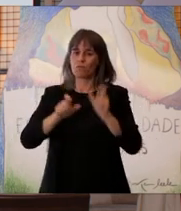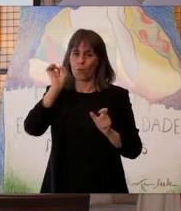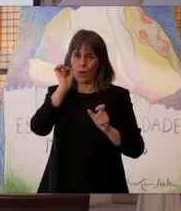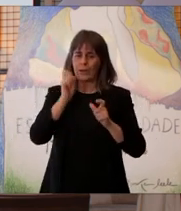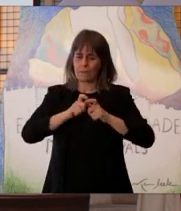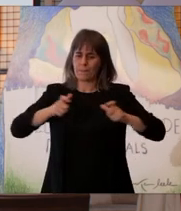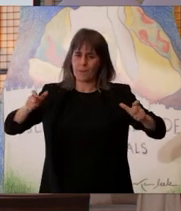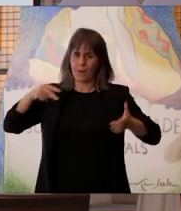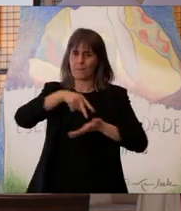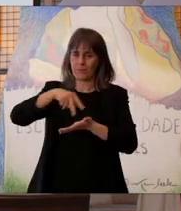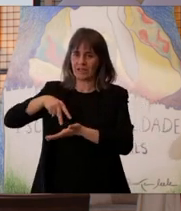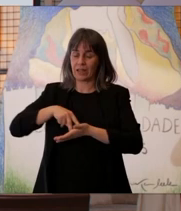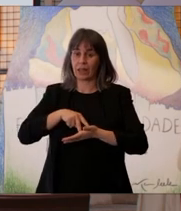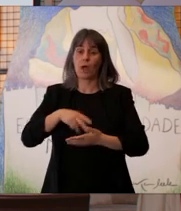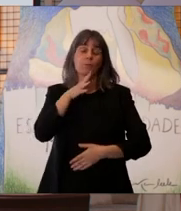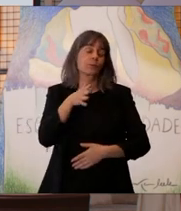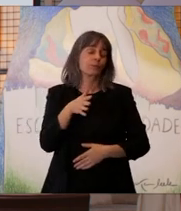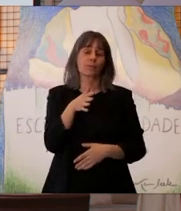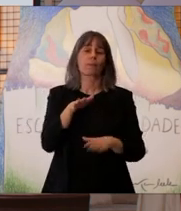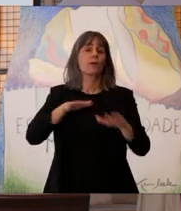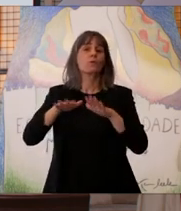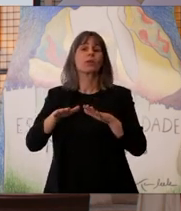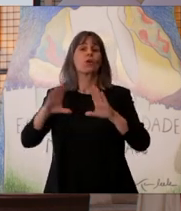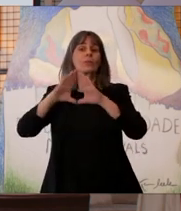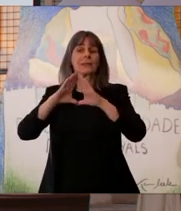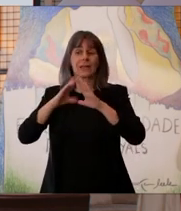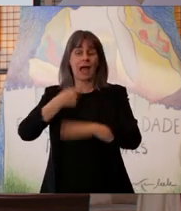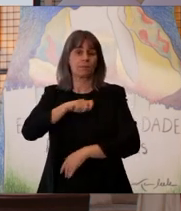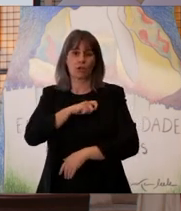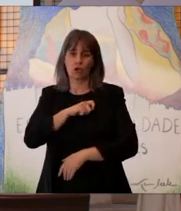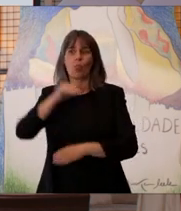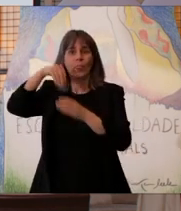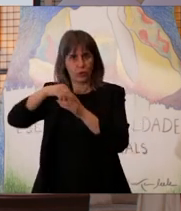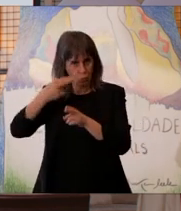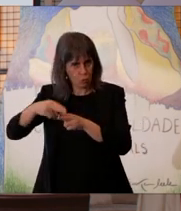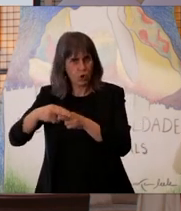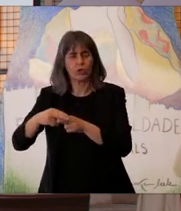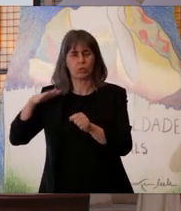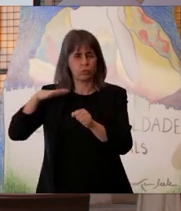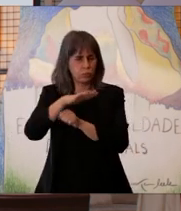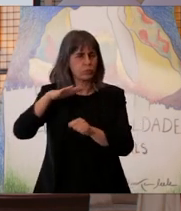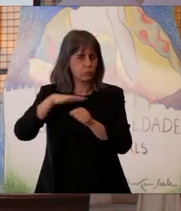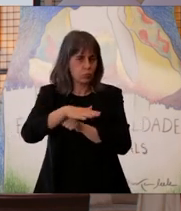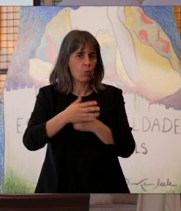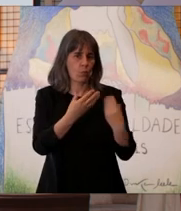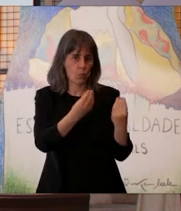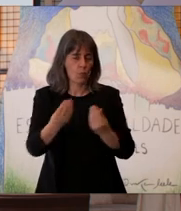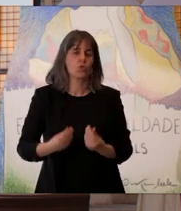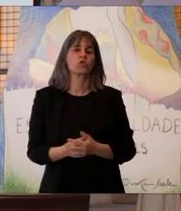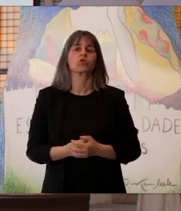el movimiento feminista español esto lo dice mucho Nuria Varela es muy político y ha tenido mucha incidencia política y ese empuje del movimiento